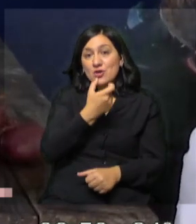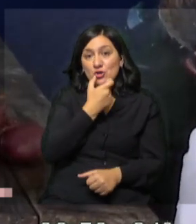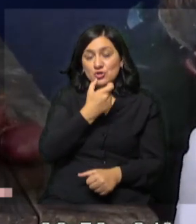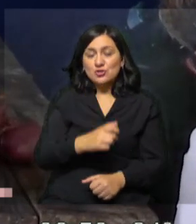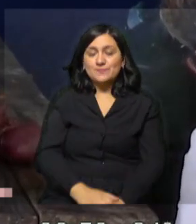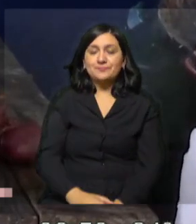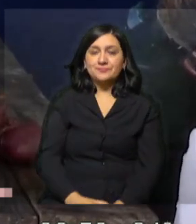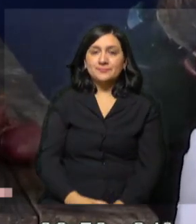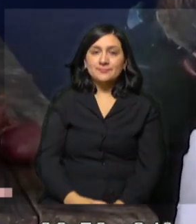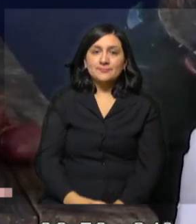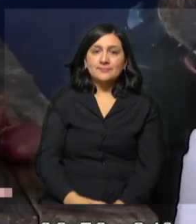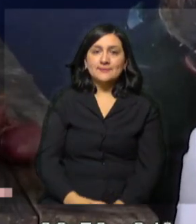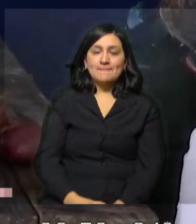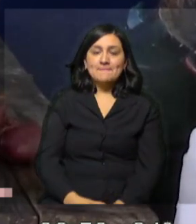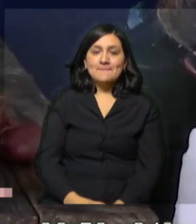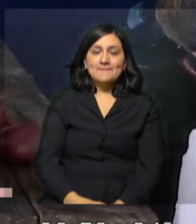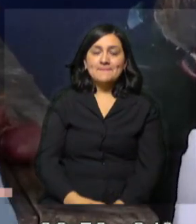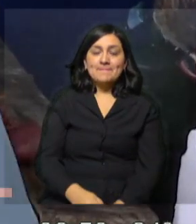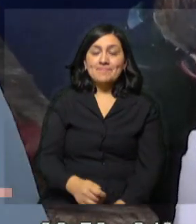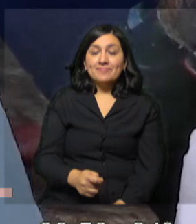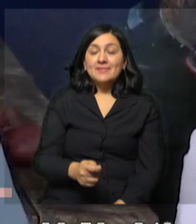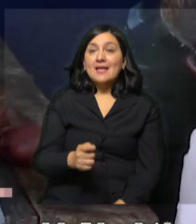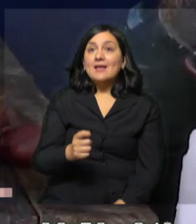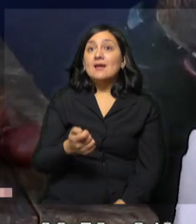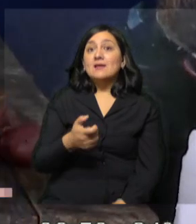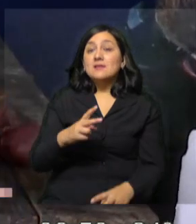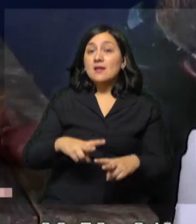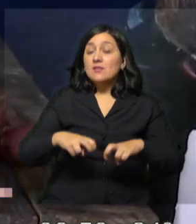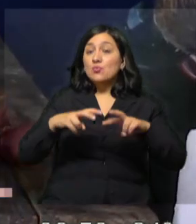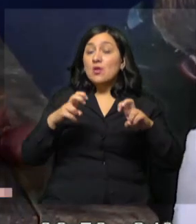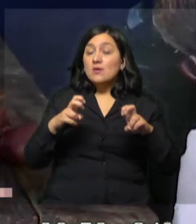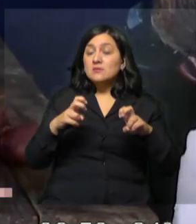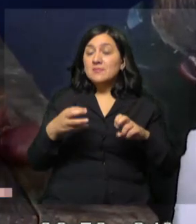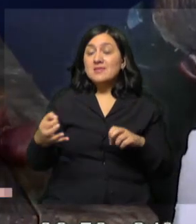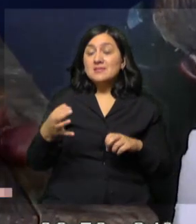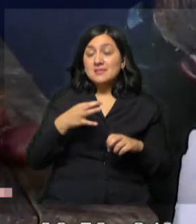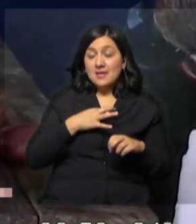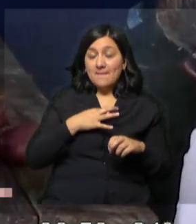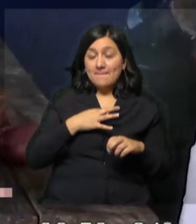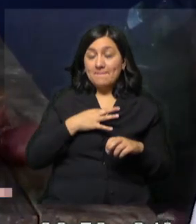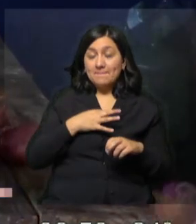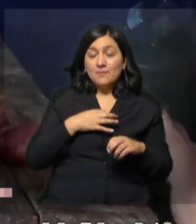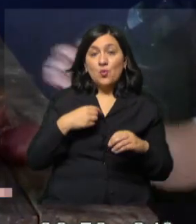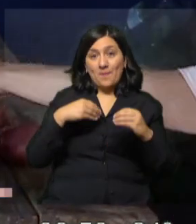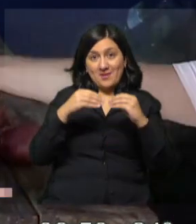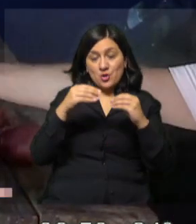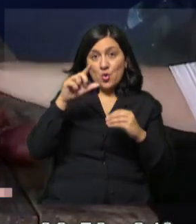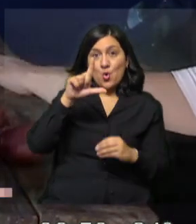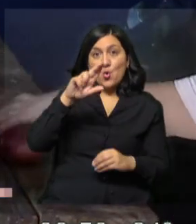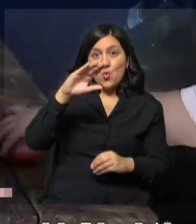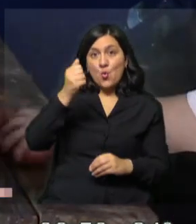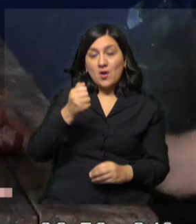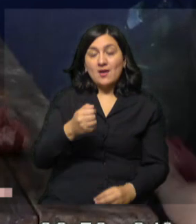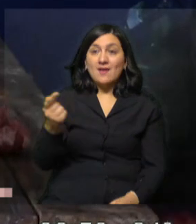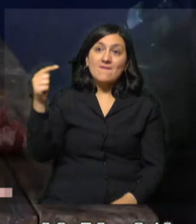puedan hacer. Recién desde estudios me decía Luca Veloz, un compañero que ha venido muchísimo aquí también a esta olla a cubrir